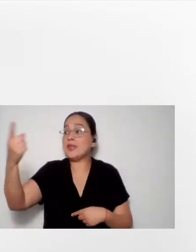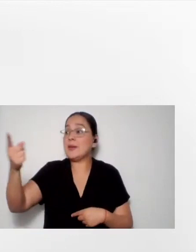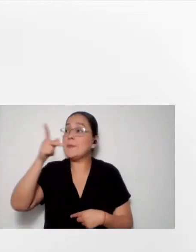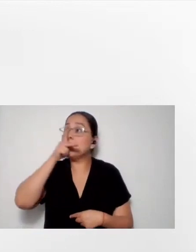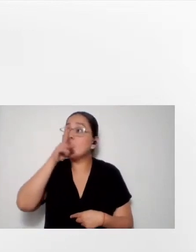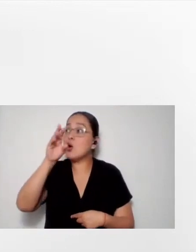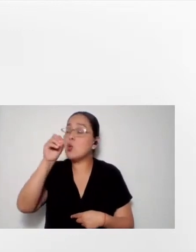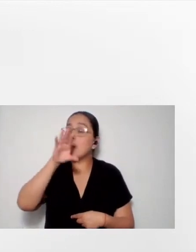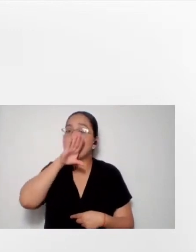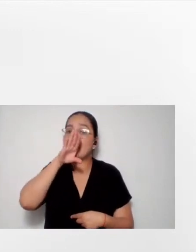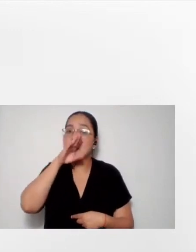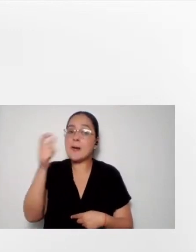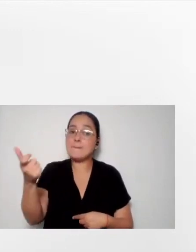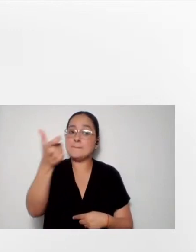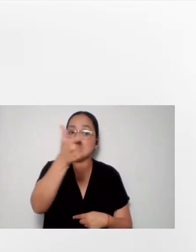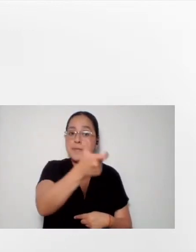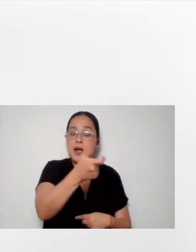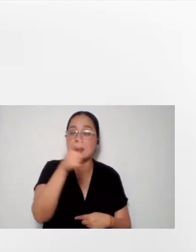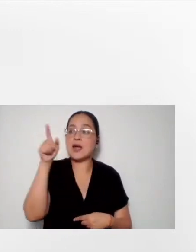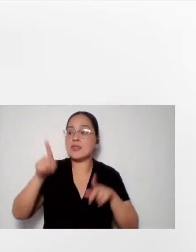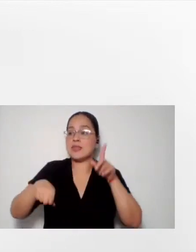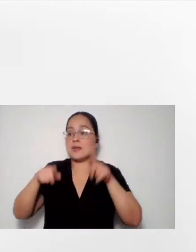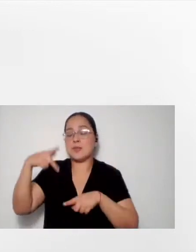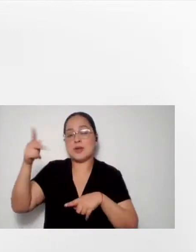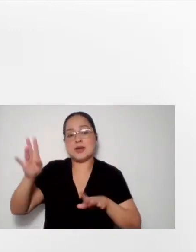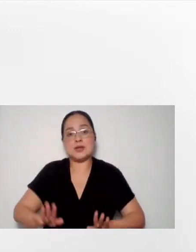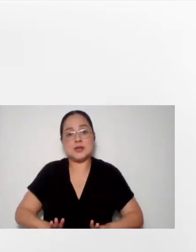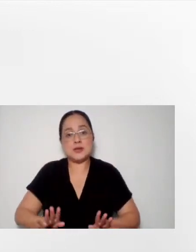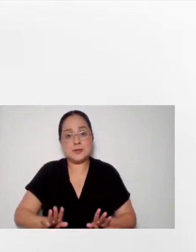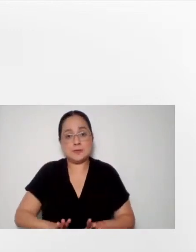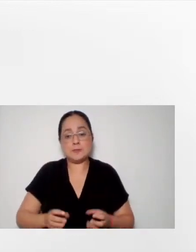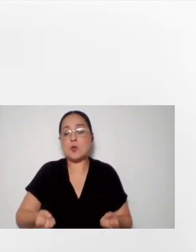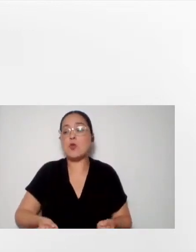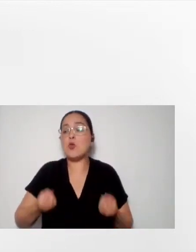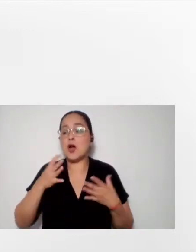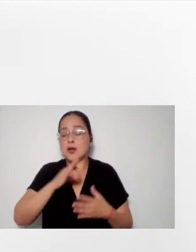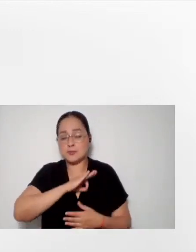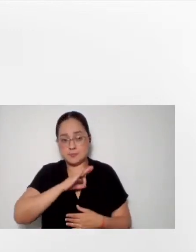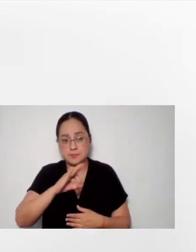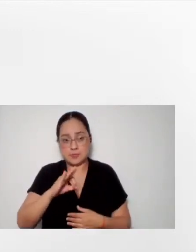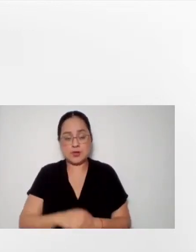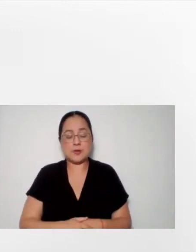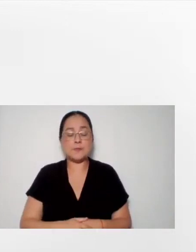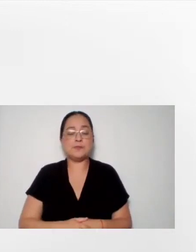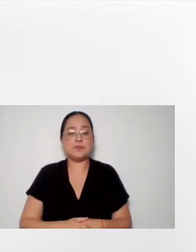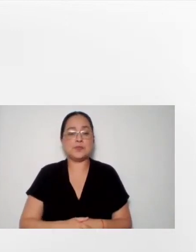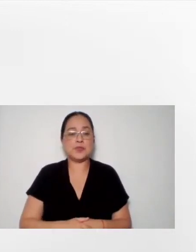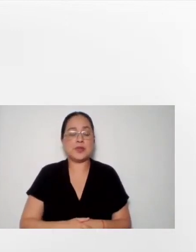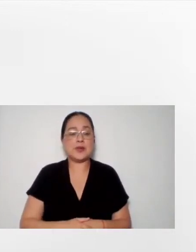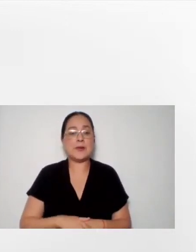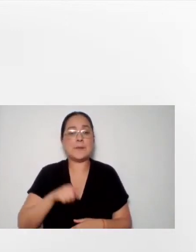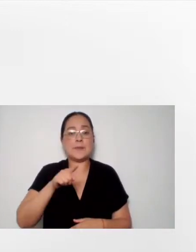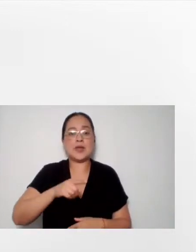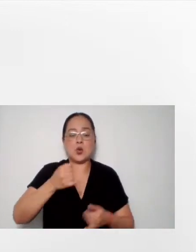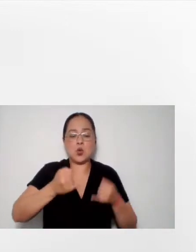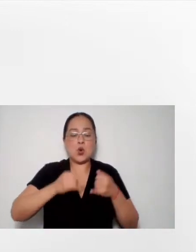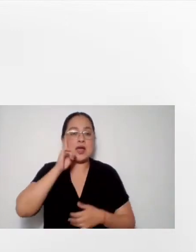que van a otorgar los alimentos. También ya lo había dicho la jueza Almadelia del